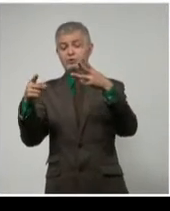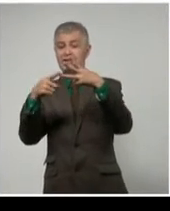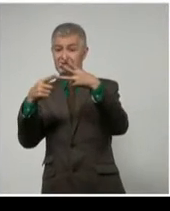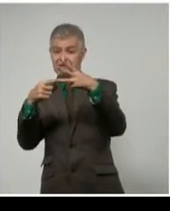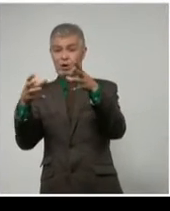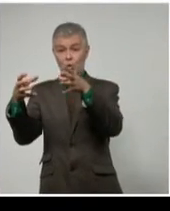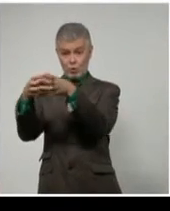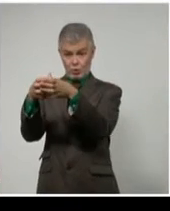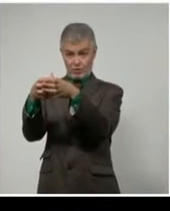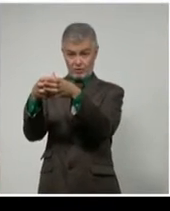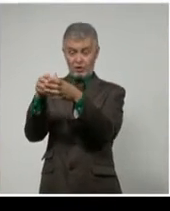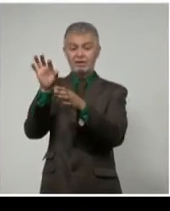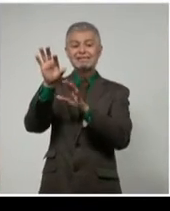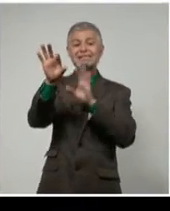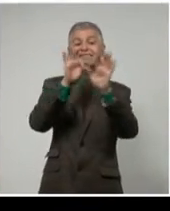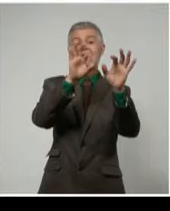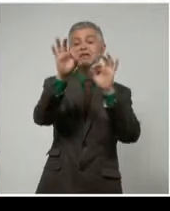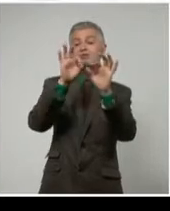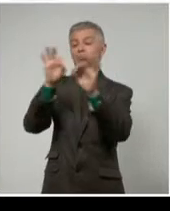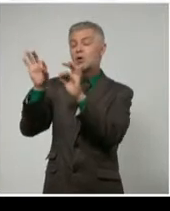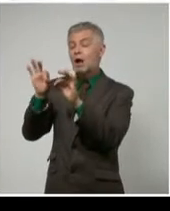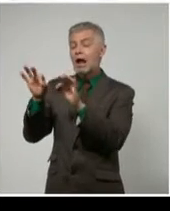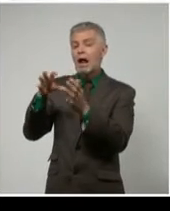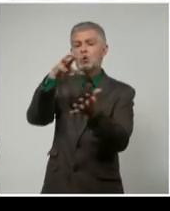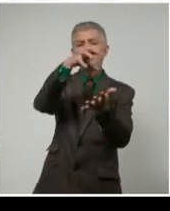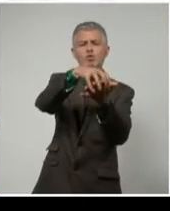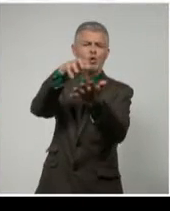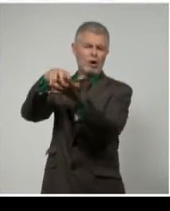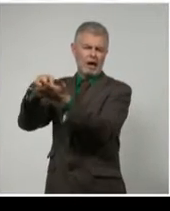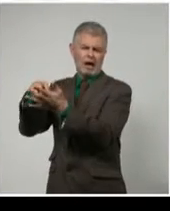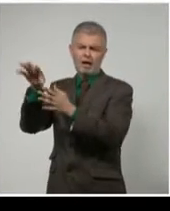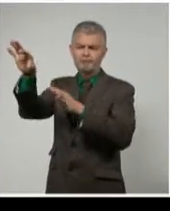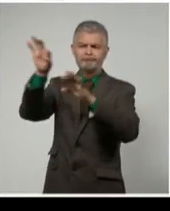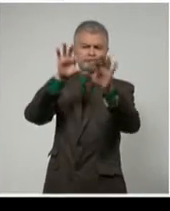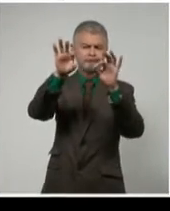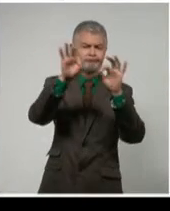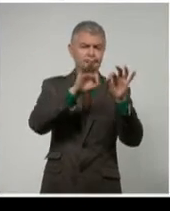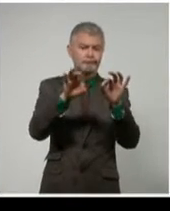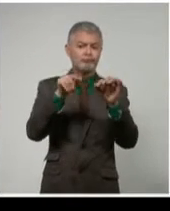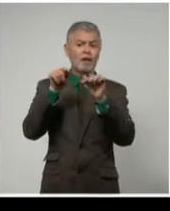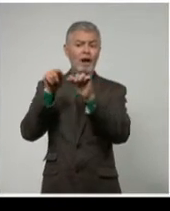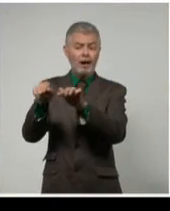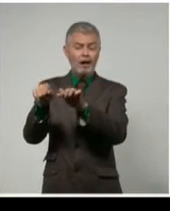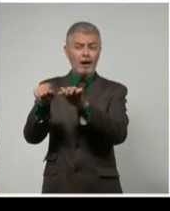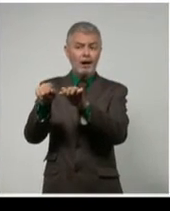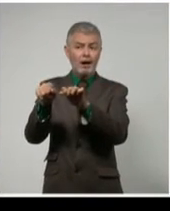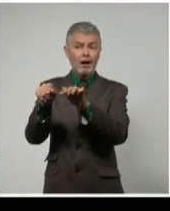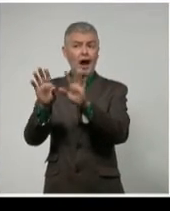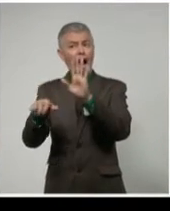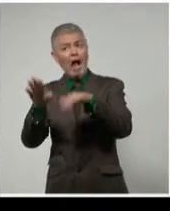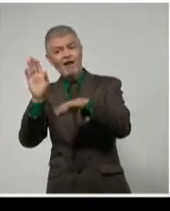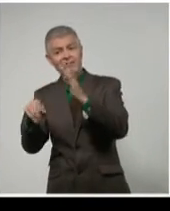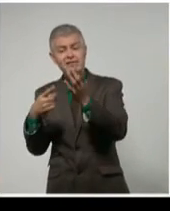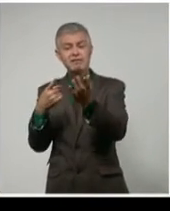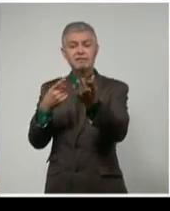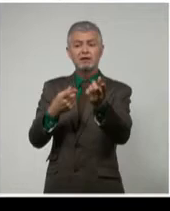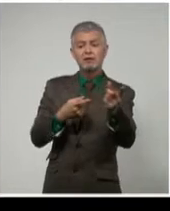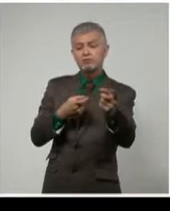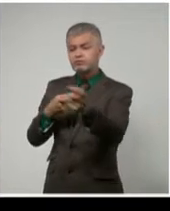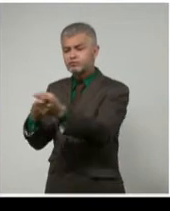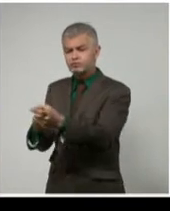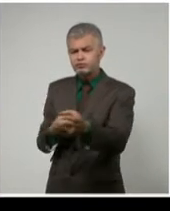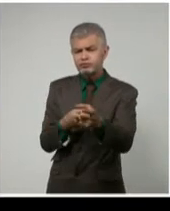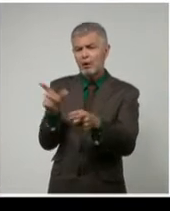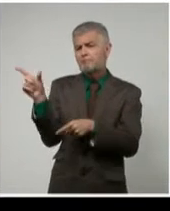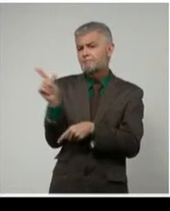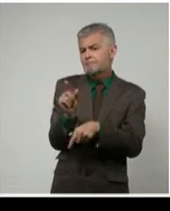sido cuidadosamente seleccionadas de lugares en donde la frecuencia de fumigación ha sido menor, porque